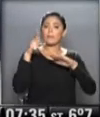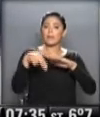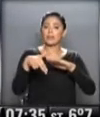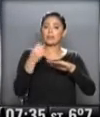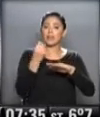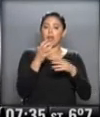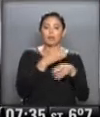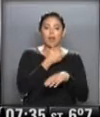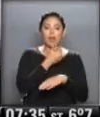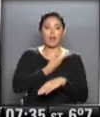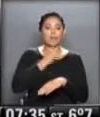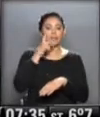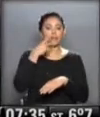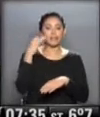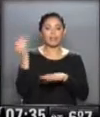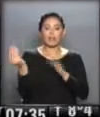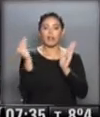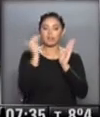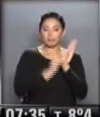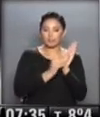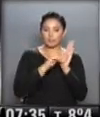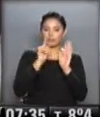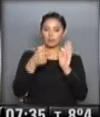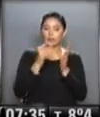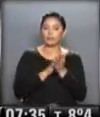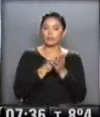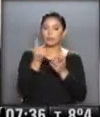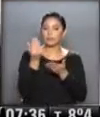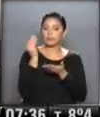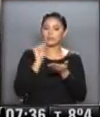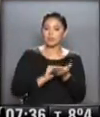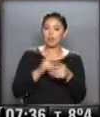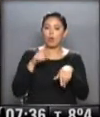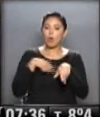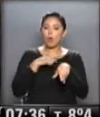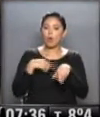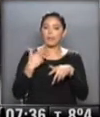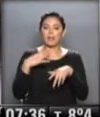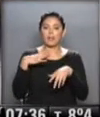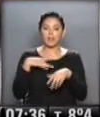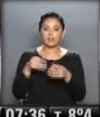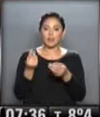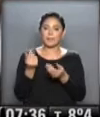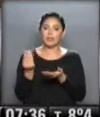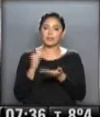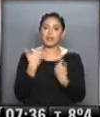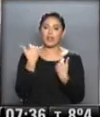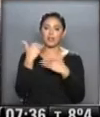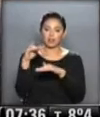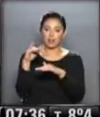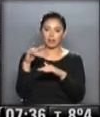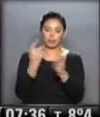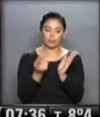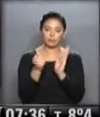la afip así como pautas claras en materia de salarios horarios de descanso y aguinaldo ampliando el beneficio de